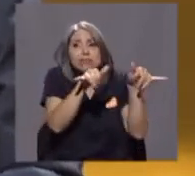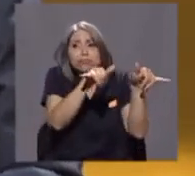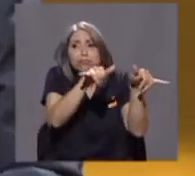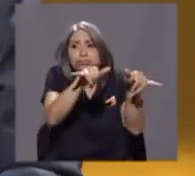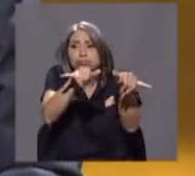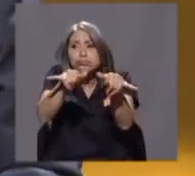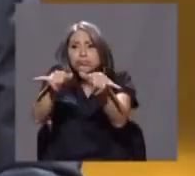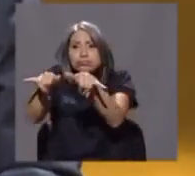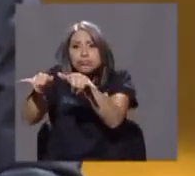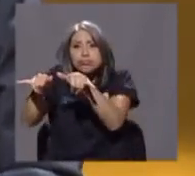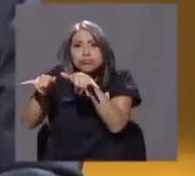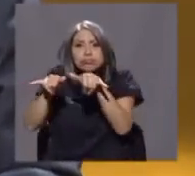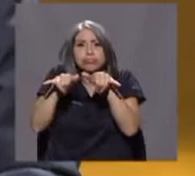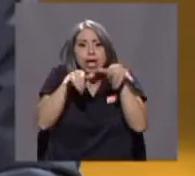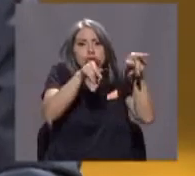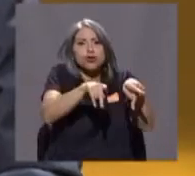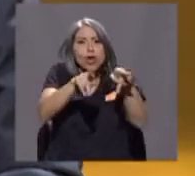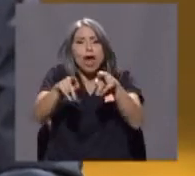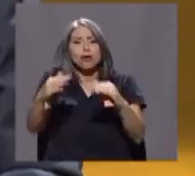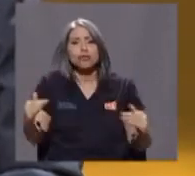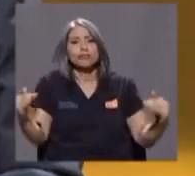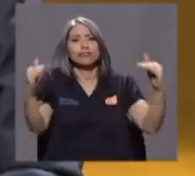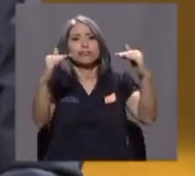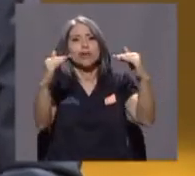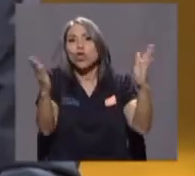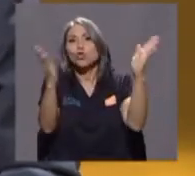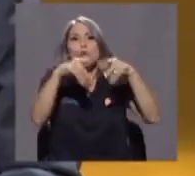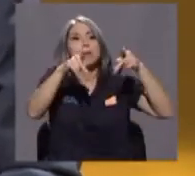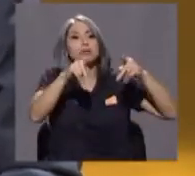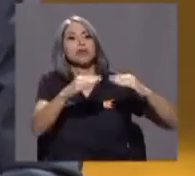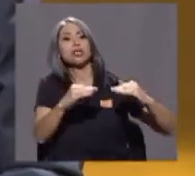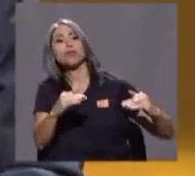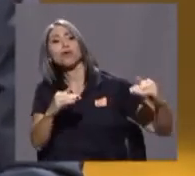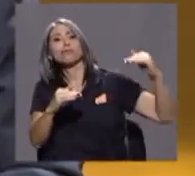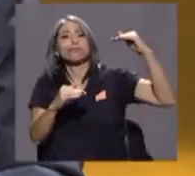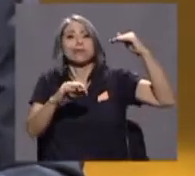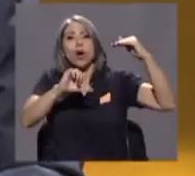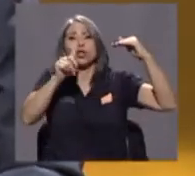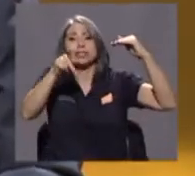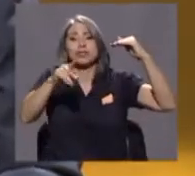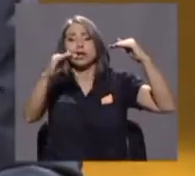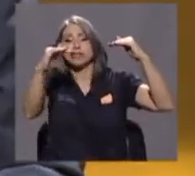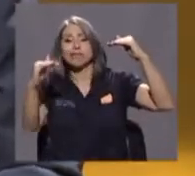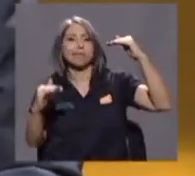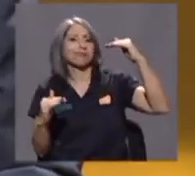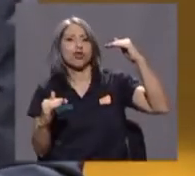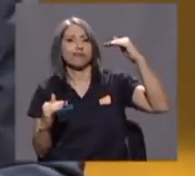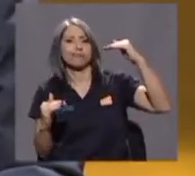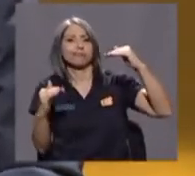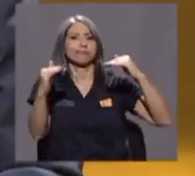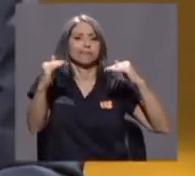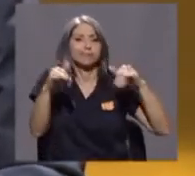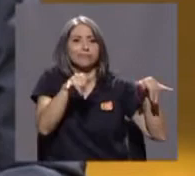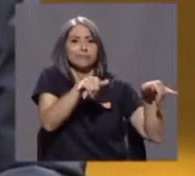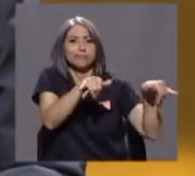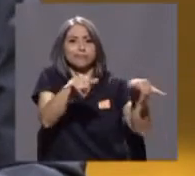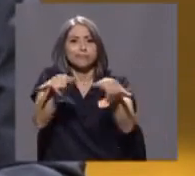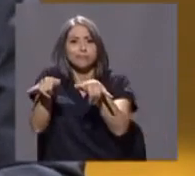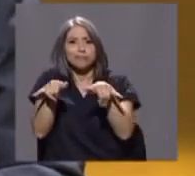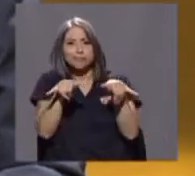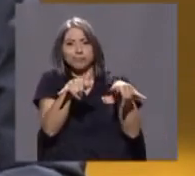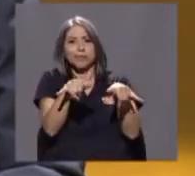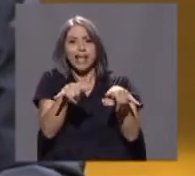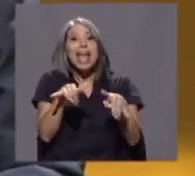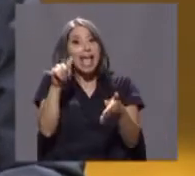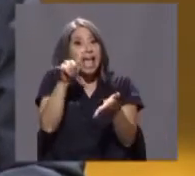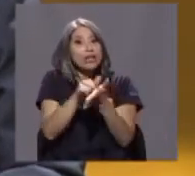todos los ciudadanos, es decir, que no haya ciudadanos nobles y ciudadanos de a pie. Entonces estos son aspectos trascendentales que